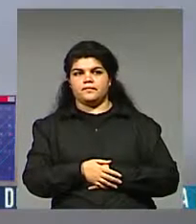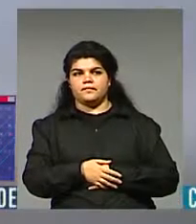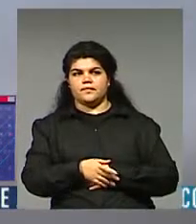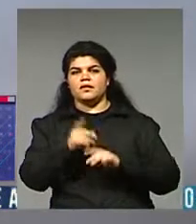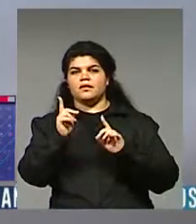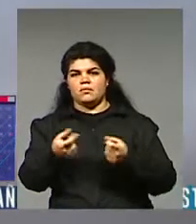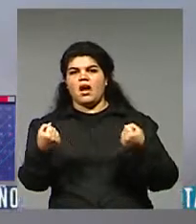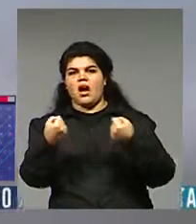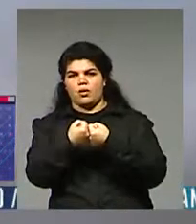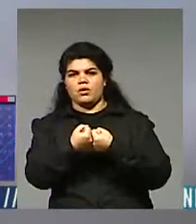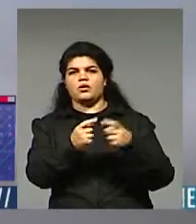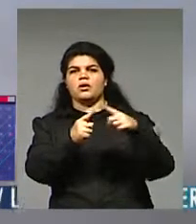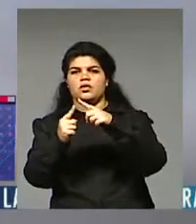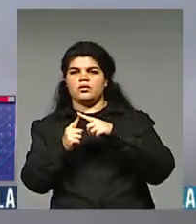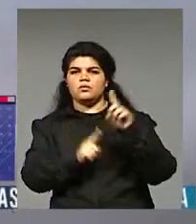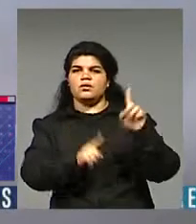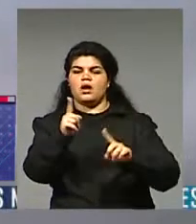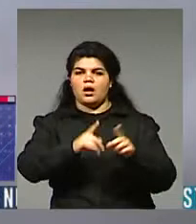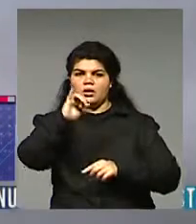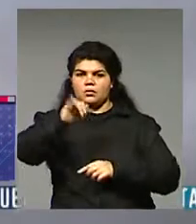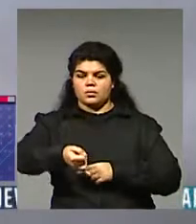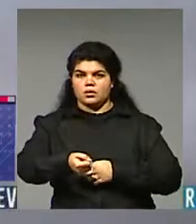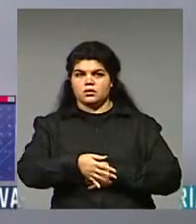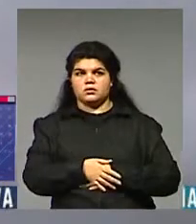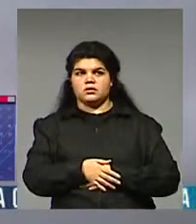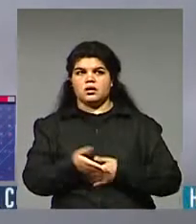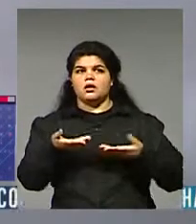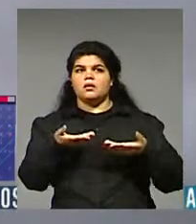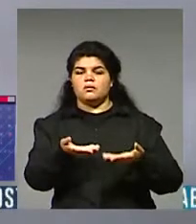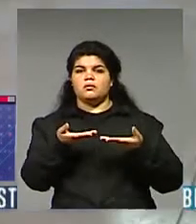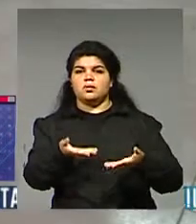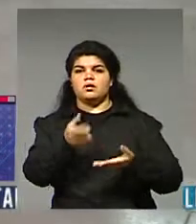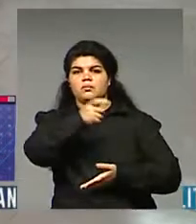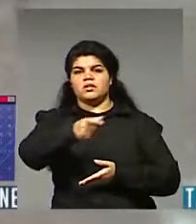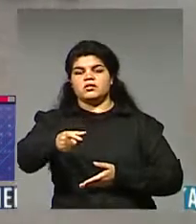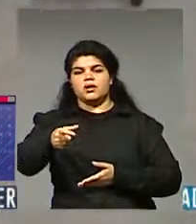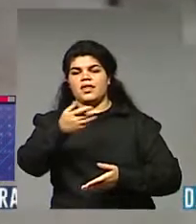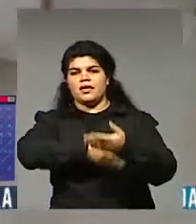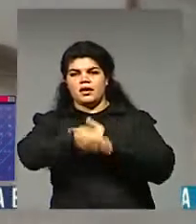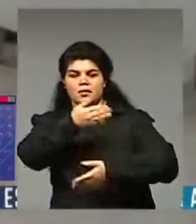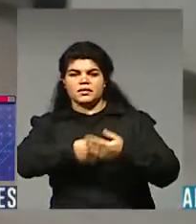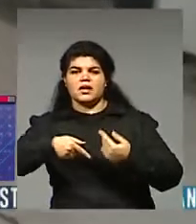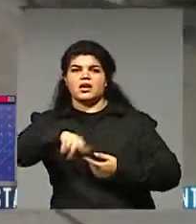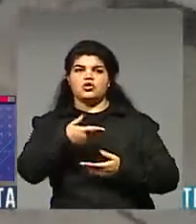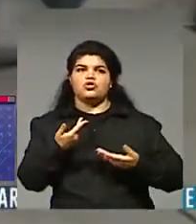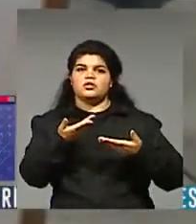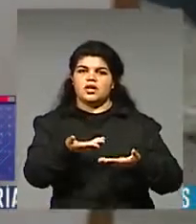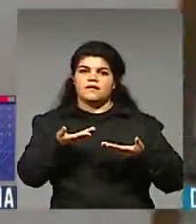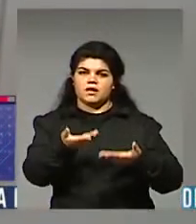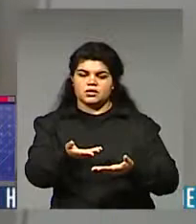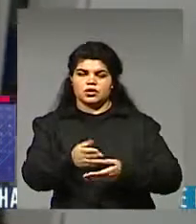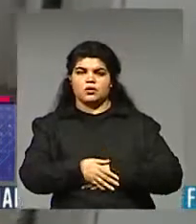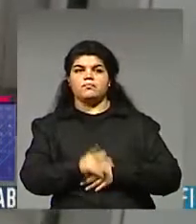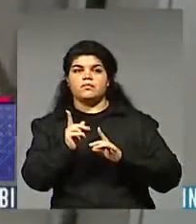Tenemos acuerdos con algunas instituciones que brindan atención a pacientes con discapacidad. Entonces, bueno, hay algunos acuerdos que